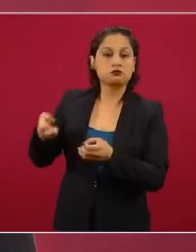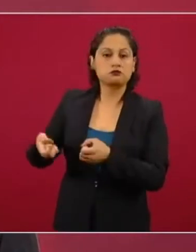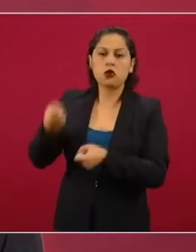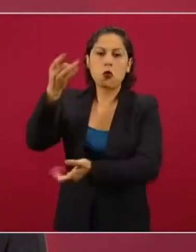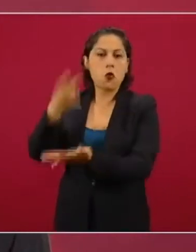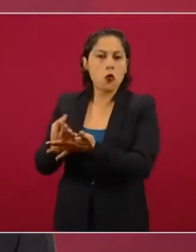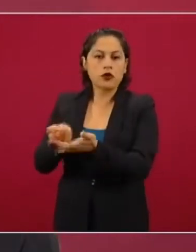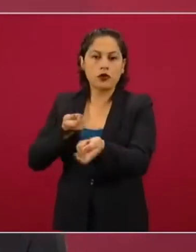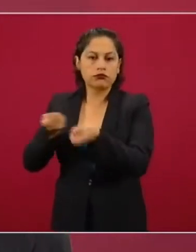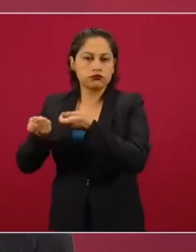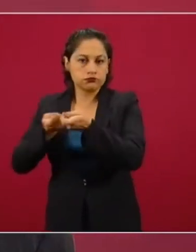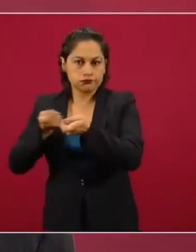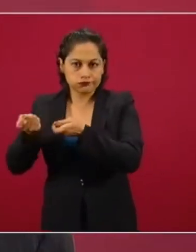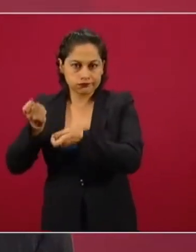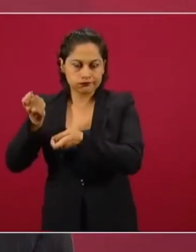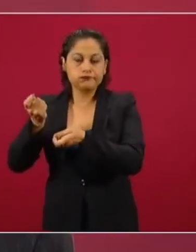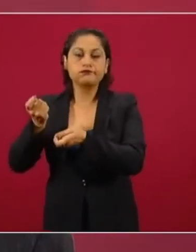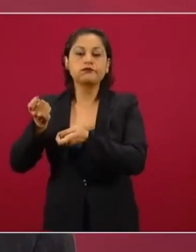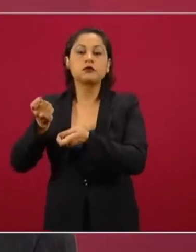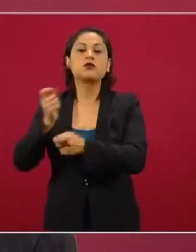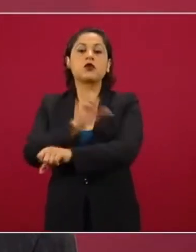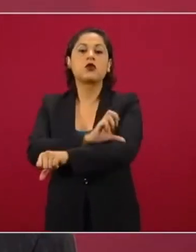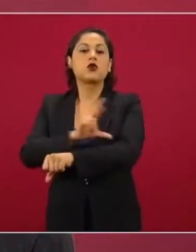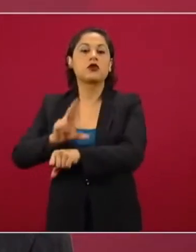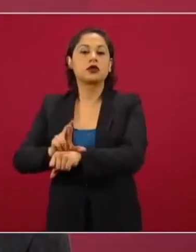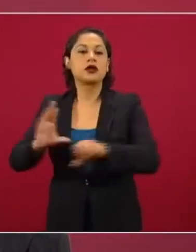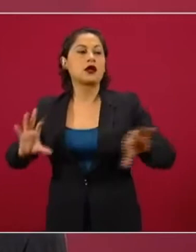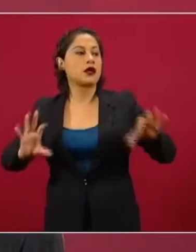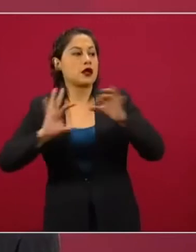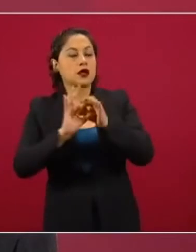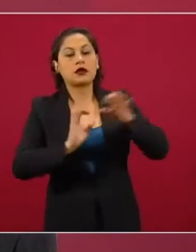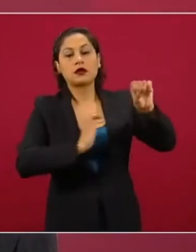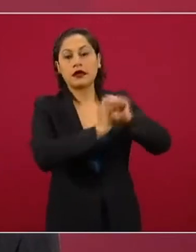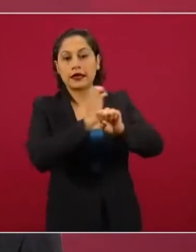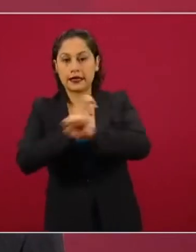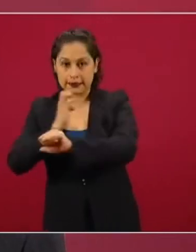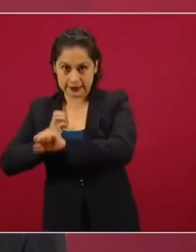coordinación con las entidades federativas y las 6